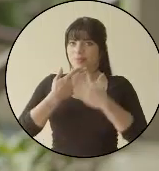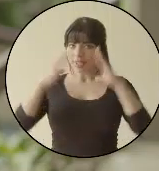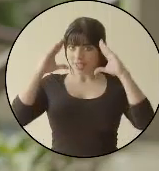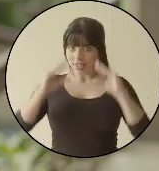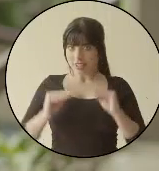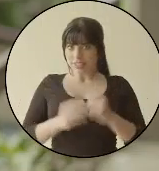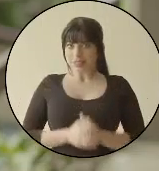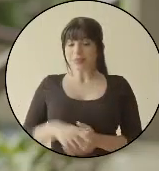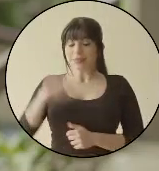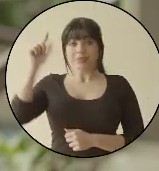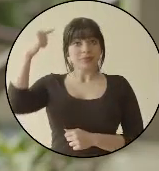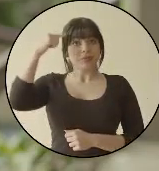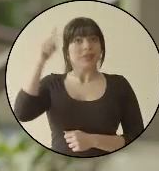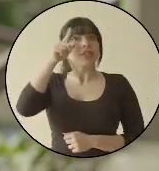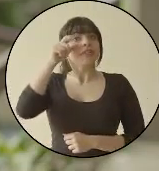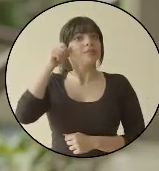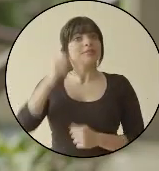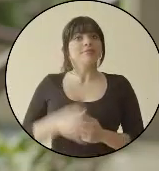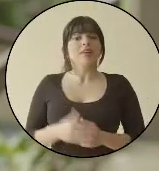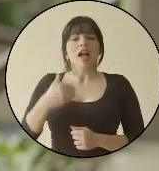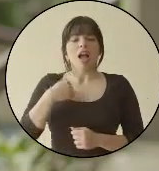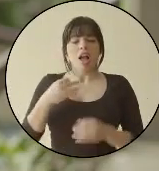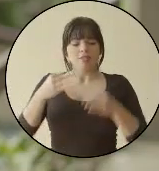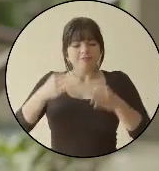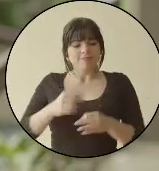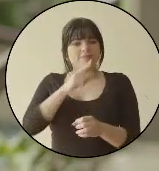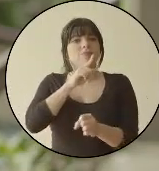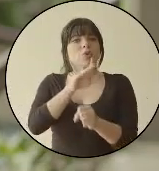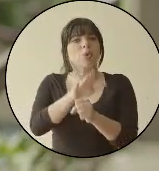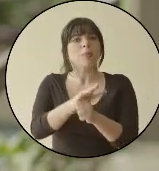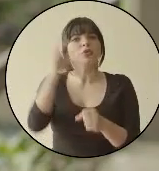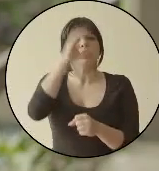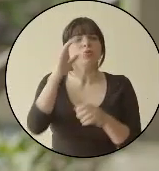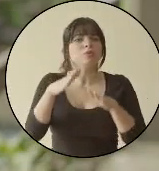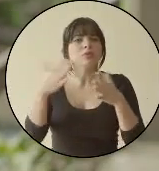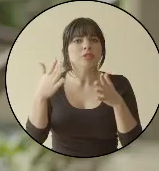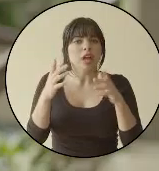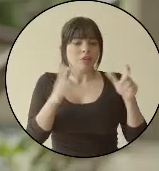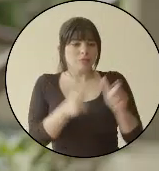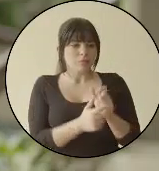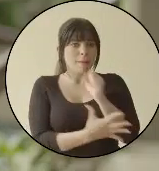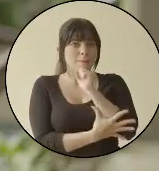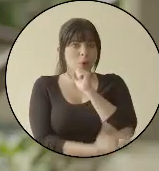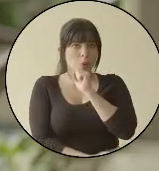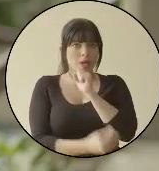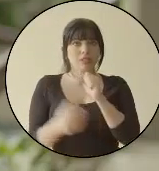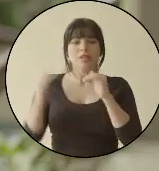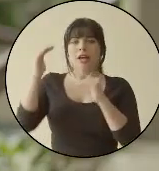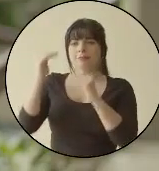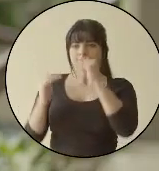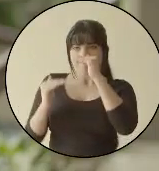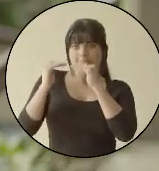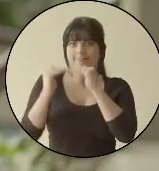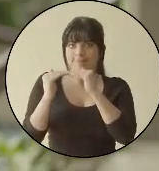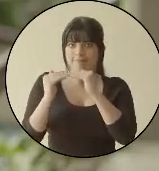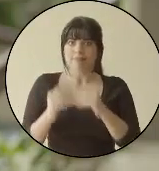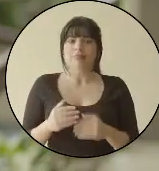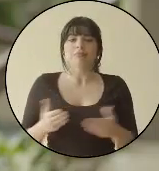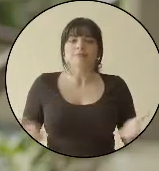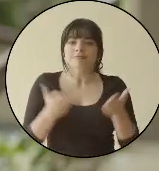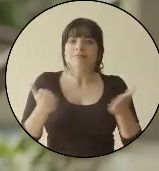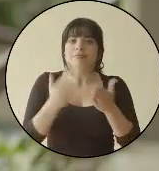Buenas noches. La Administración Solís Rivera tiene el firme compromiso de reducir la pobreza y la desigualdad,